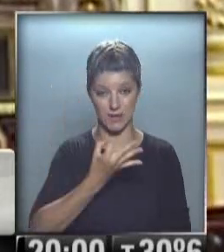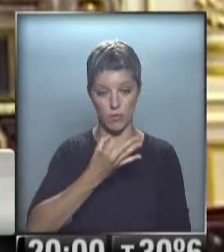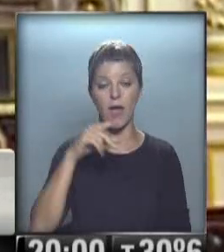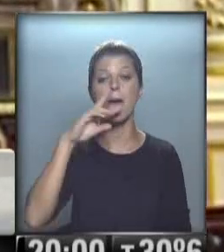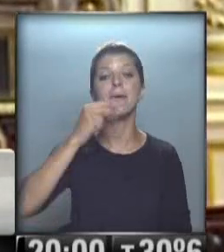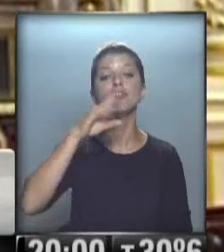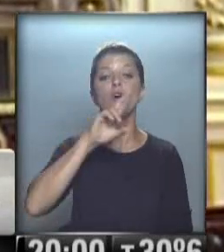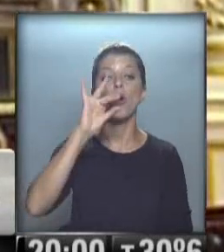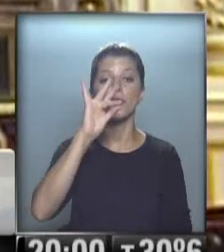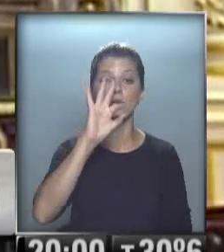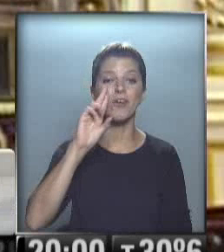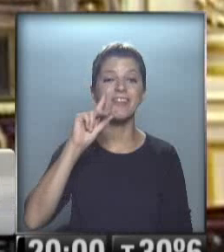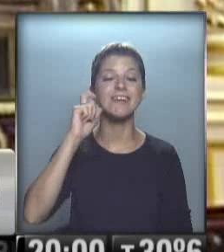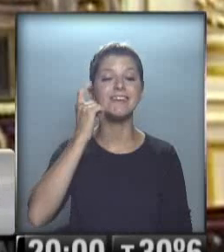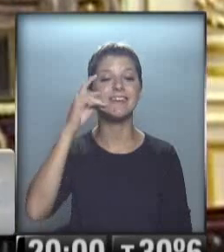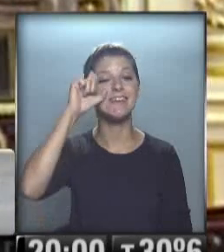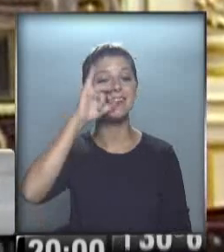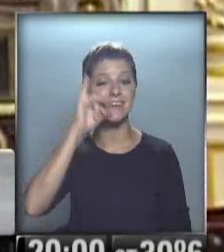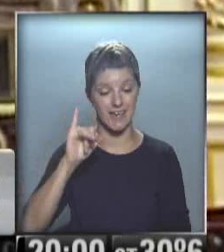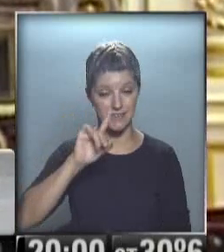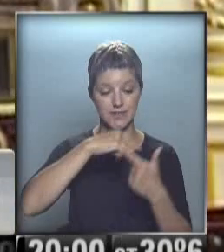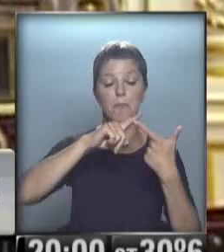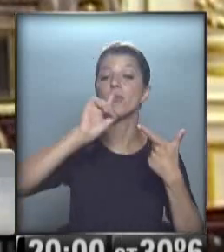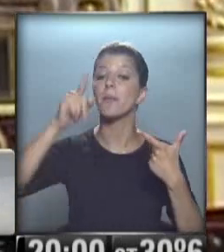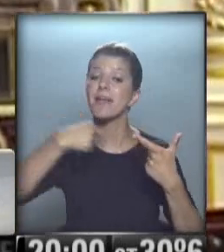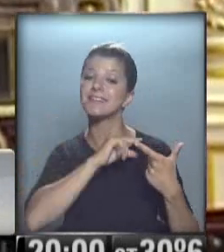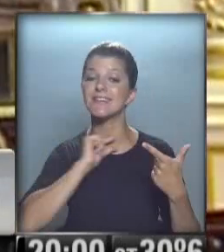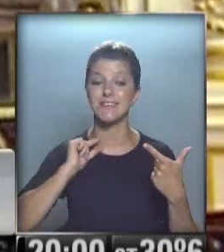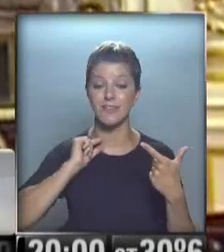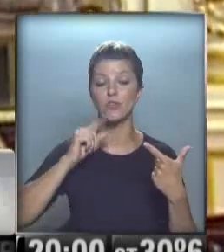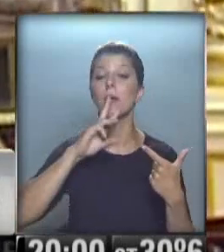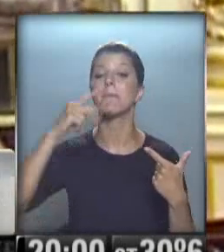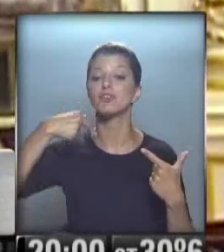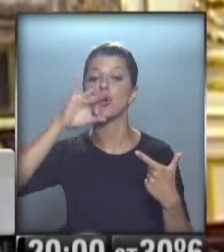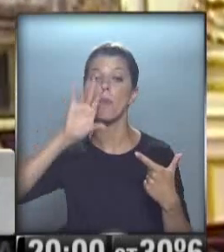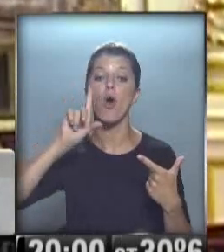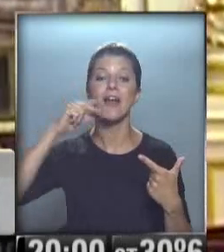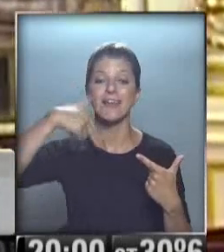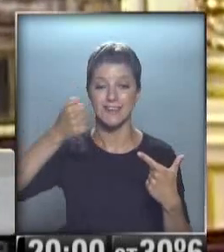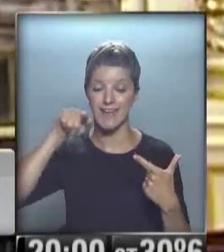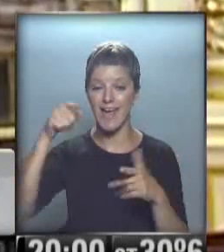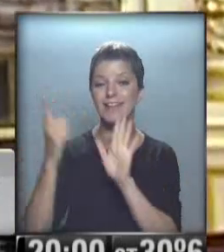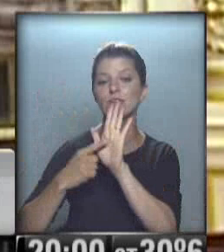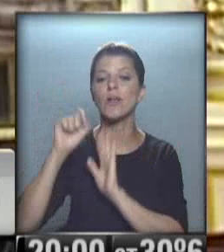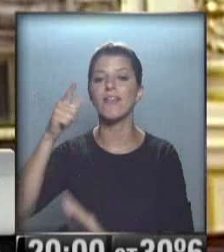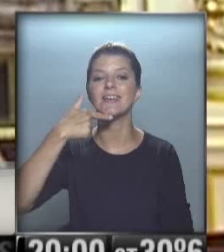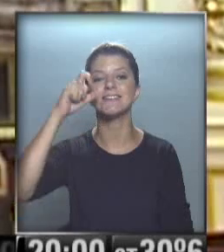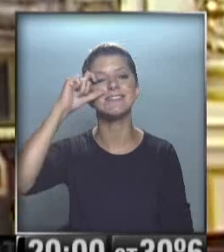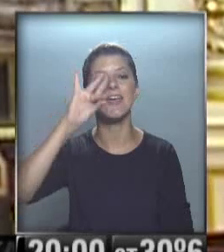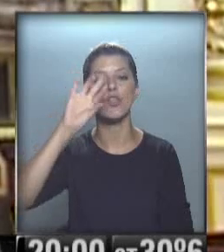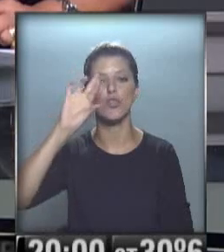también asumió el sacerdote Juan Carlos Molina como titular del CEDRONAR. Los detalles en